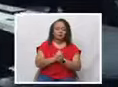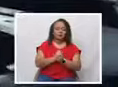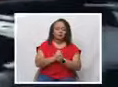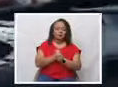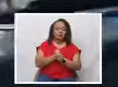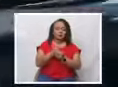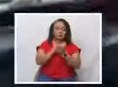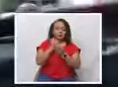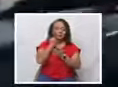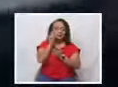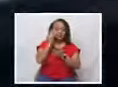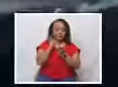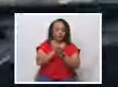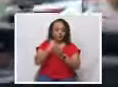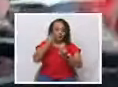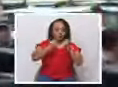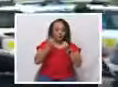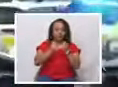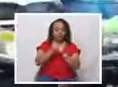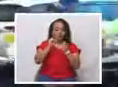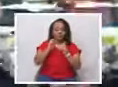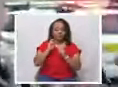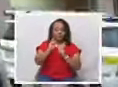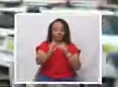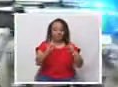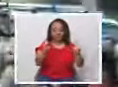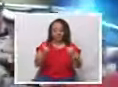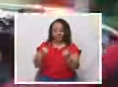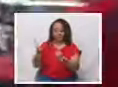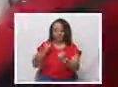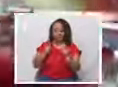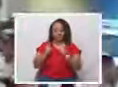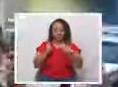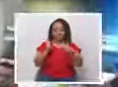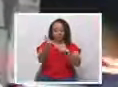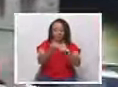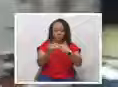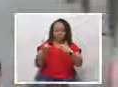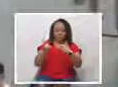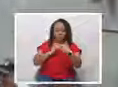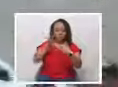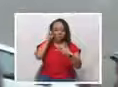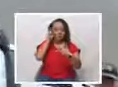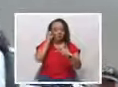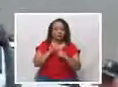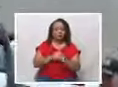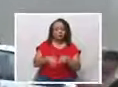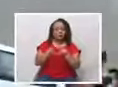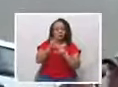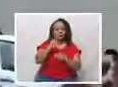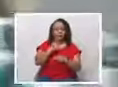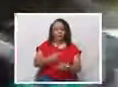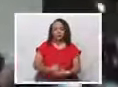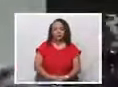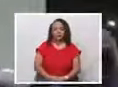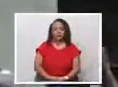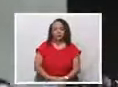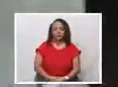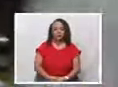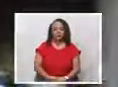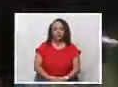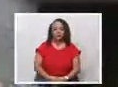la facilidad que tiene ese vehículo, que se puede acercar por diversos lados para escuchar también sus declaraciones. Voy a demostrar